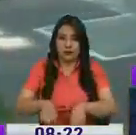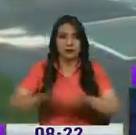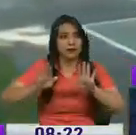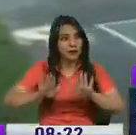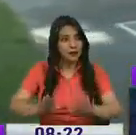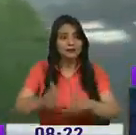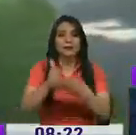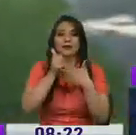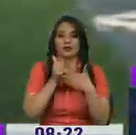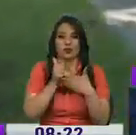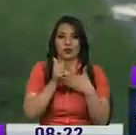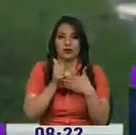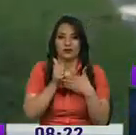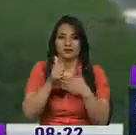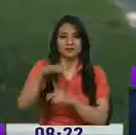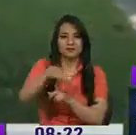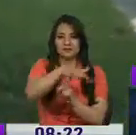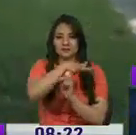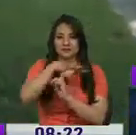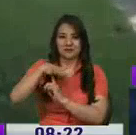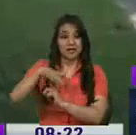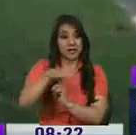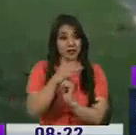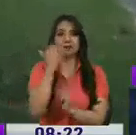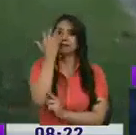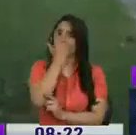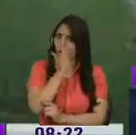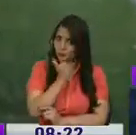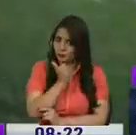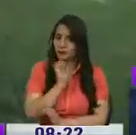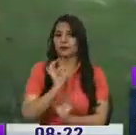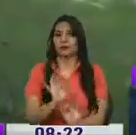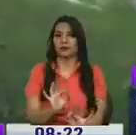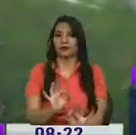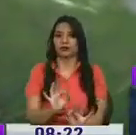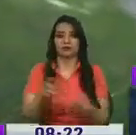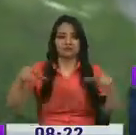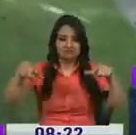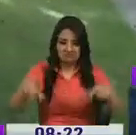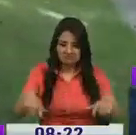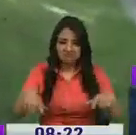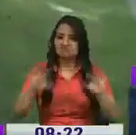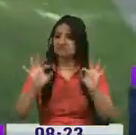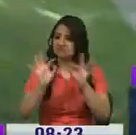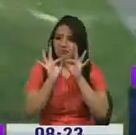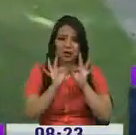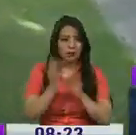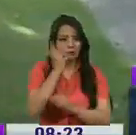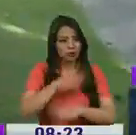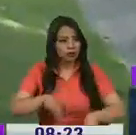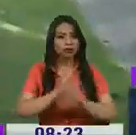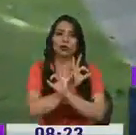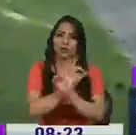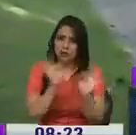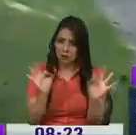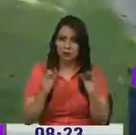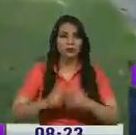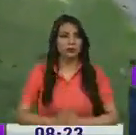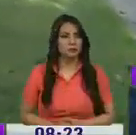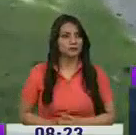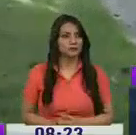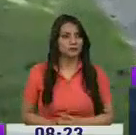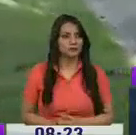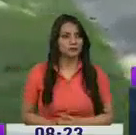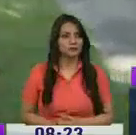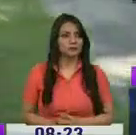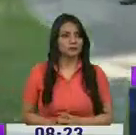que nuestro barrio tenga un complejo deportivo en excelentes condiciones, muy bien preparado, con una serie